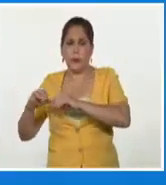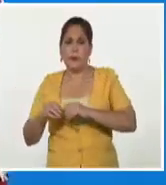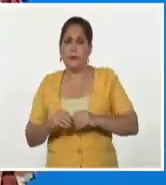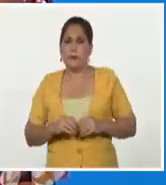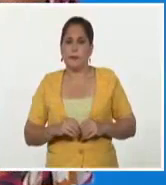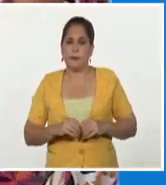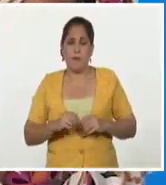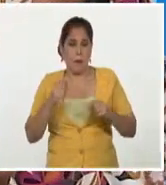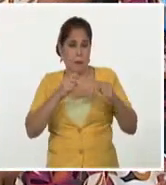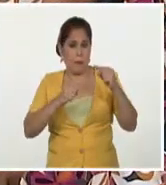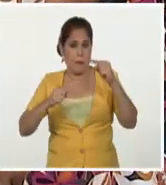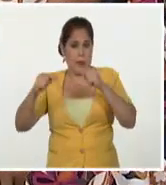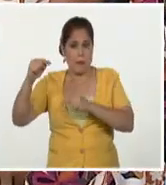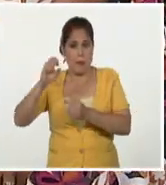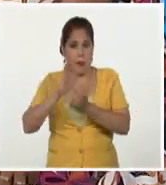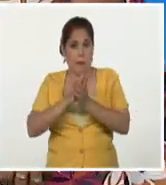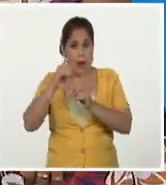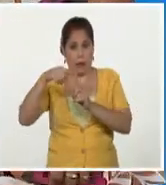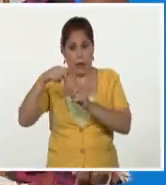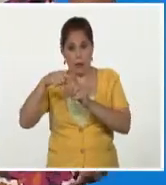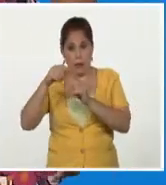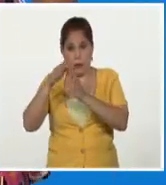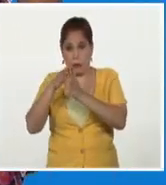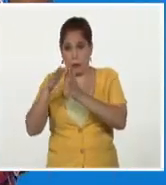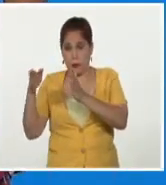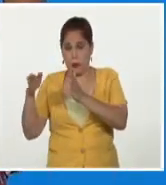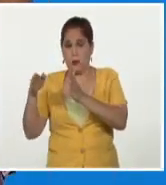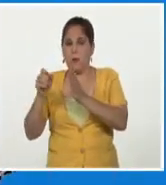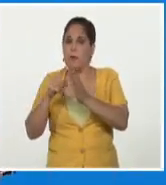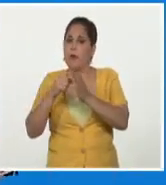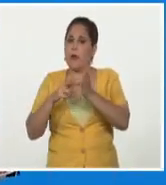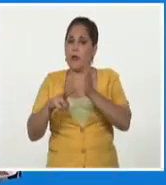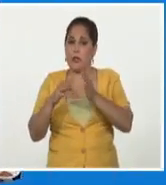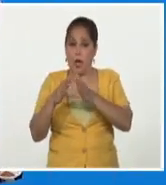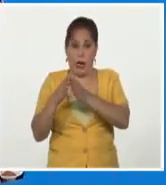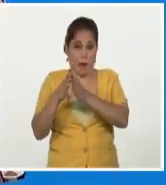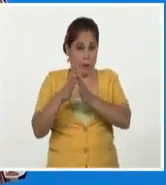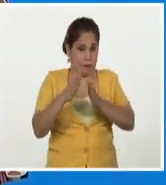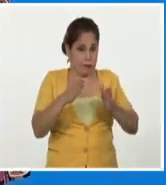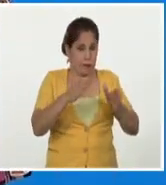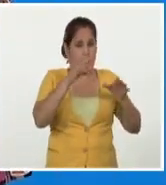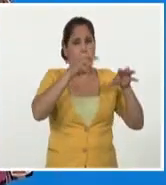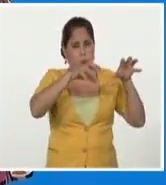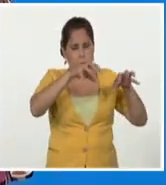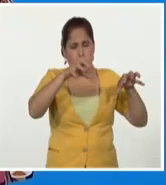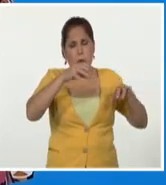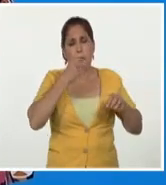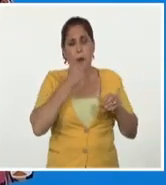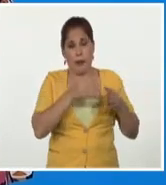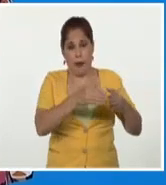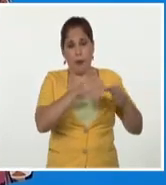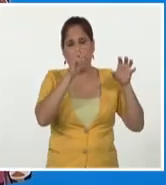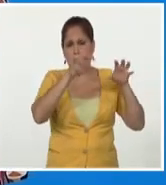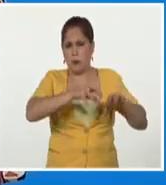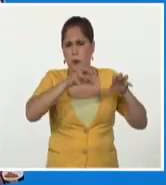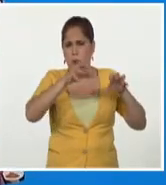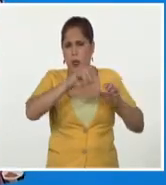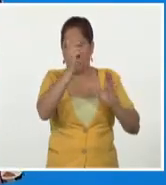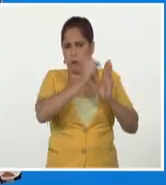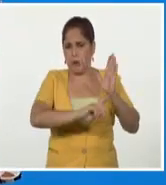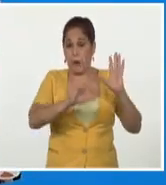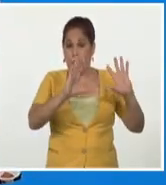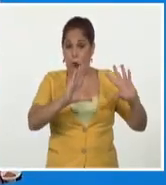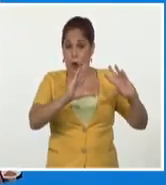principalmente desde matanza hacia el sur hasta la provincia de granma donde son posibles algunos chubascos y tormentas eléctricas en la noche